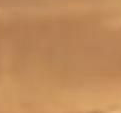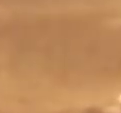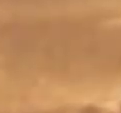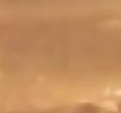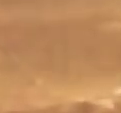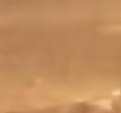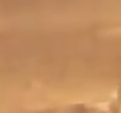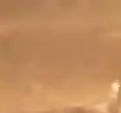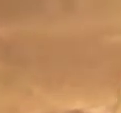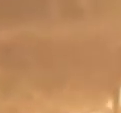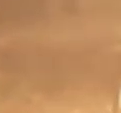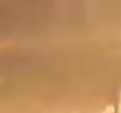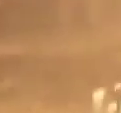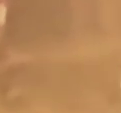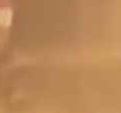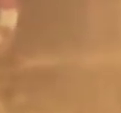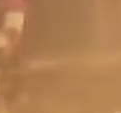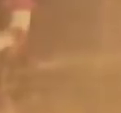país por la